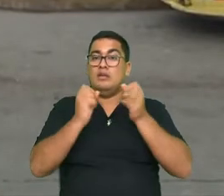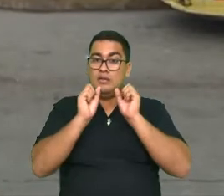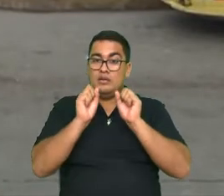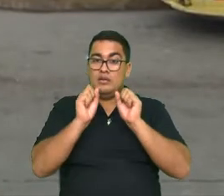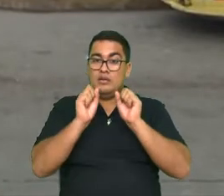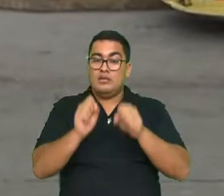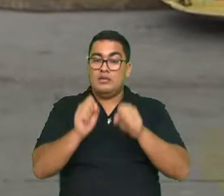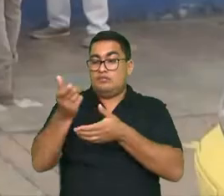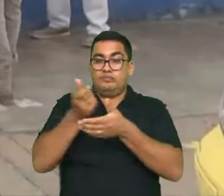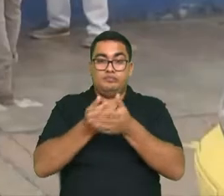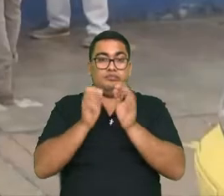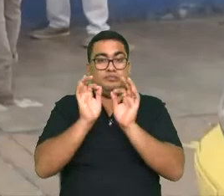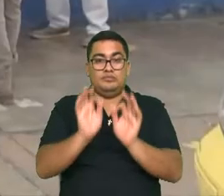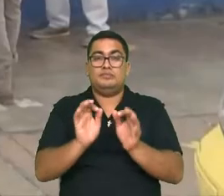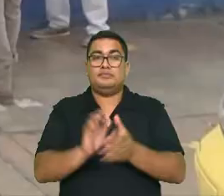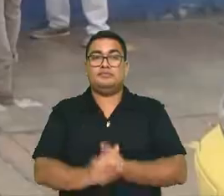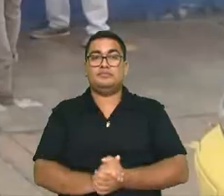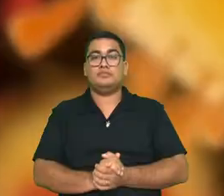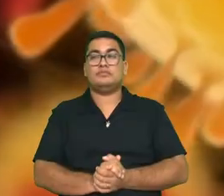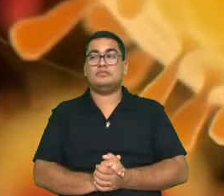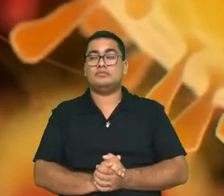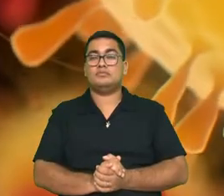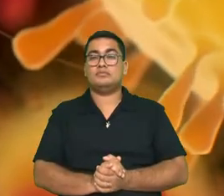su retiro de una sola vez.